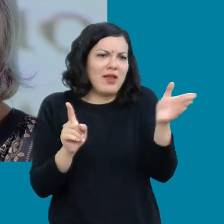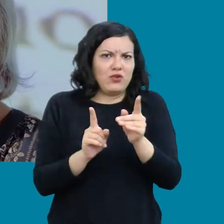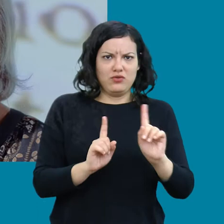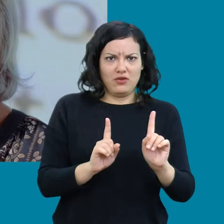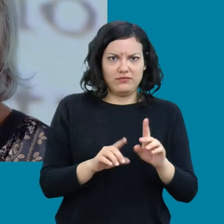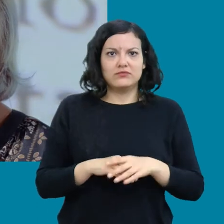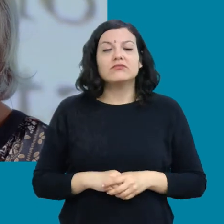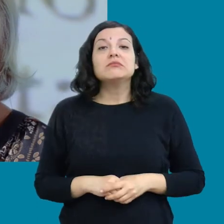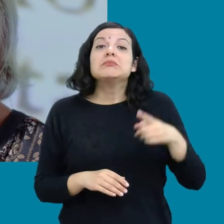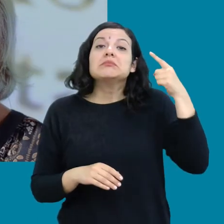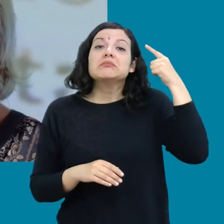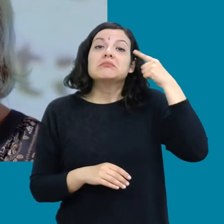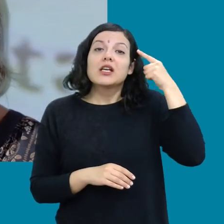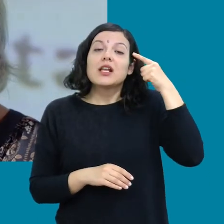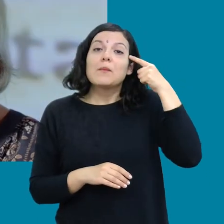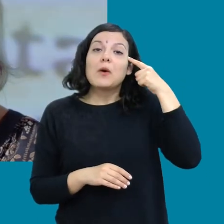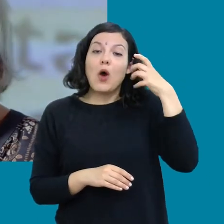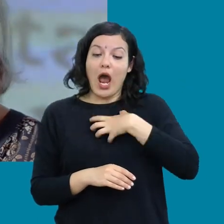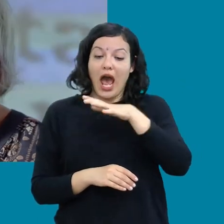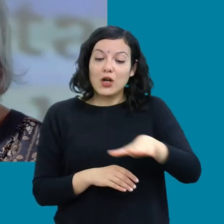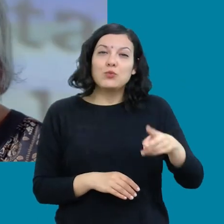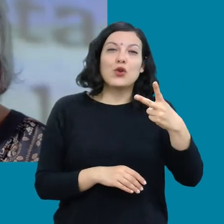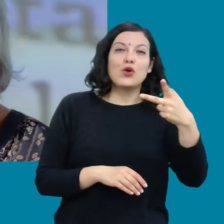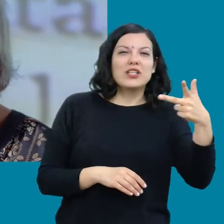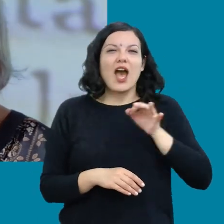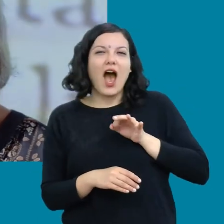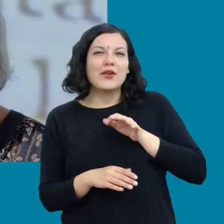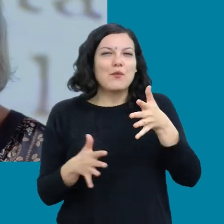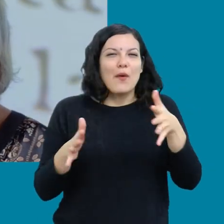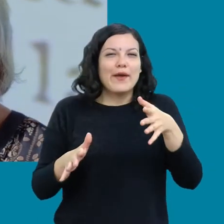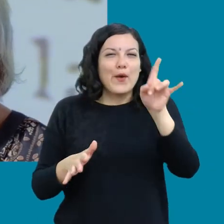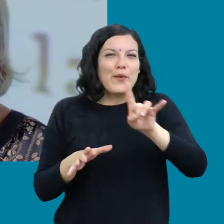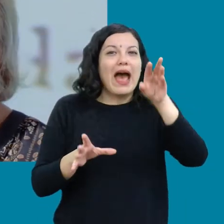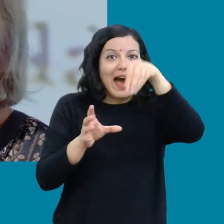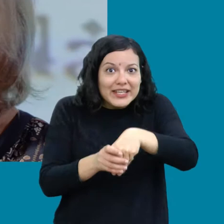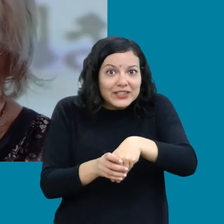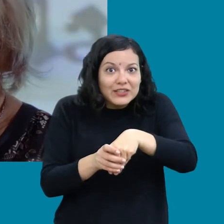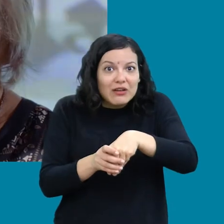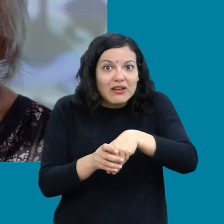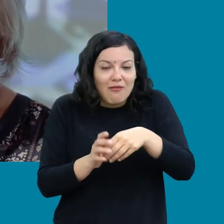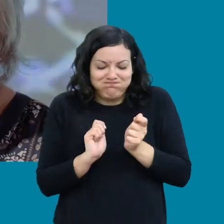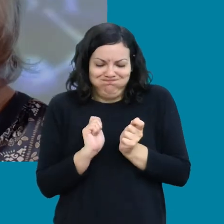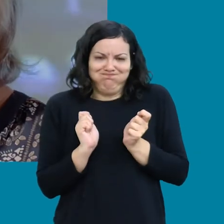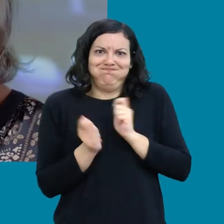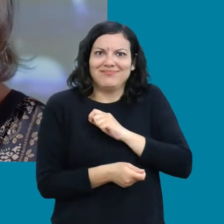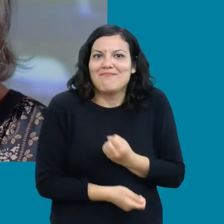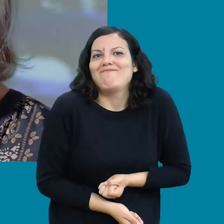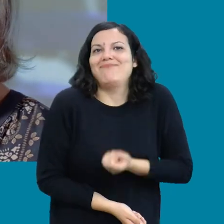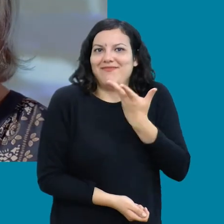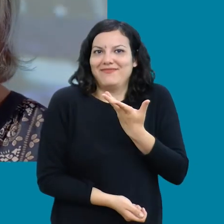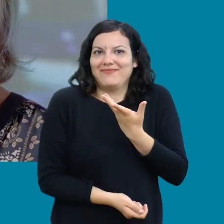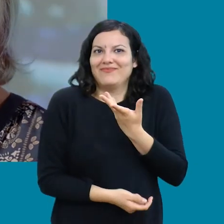todos. Consideramos que los alumnos que pasen 2, 3 años al interior de la universidad no son los mismos sujetos, no